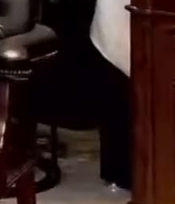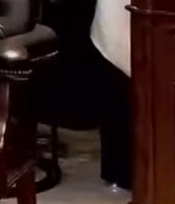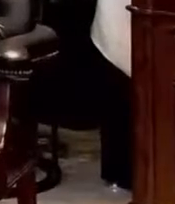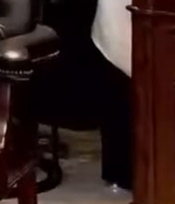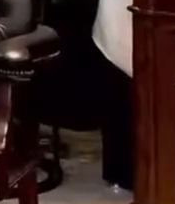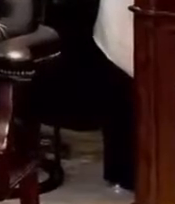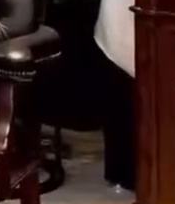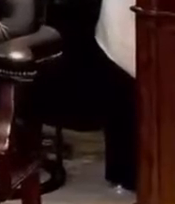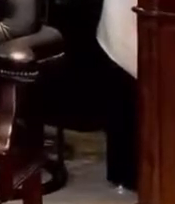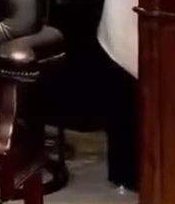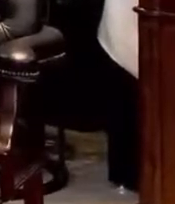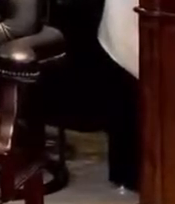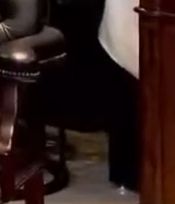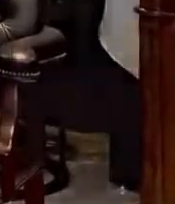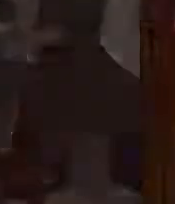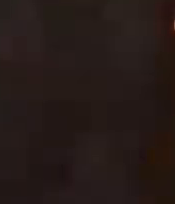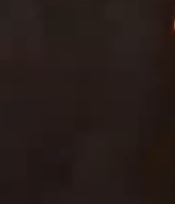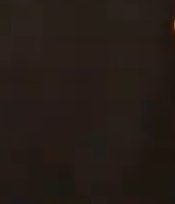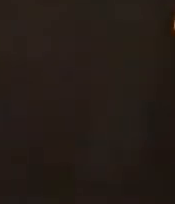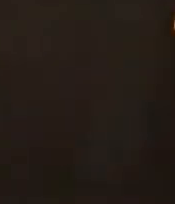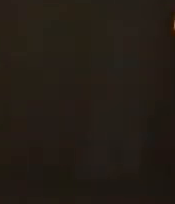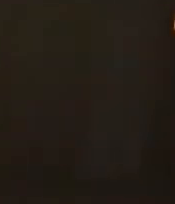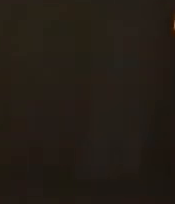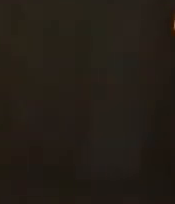Gracias. Gracias, mi niña, las amo.